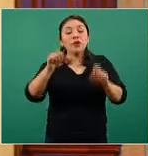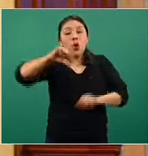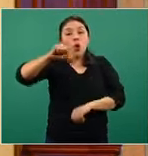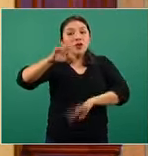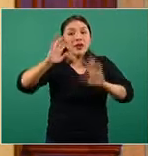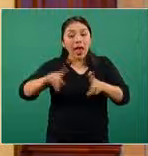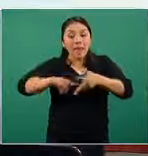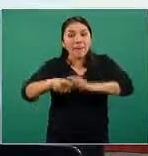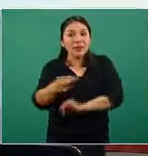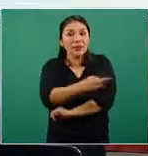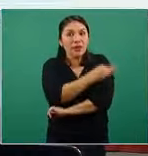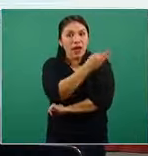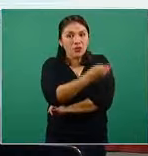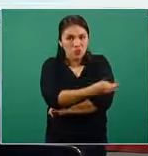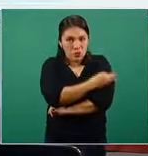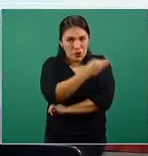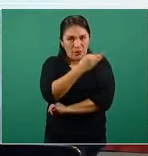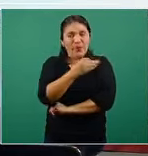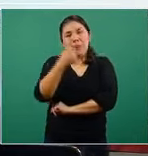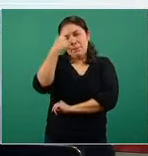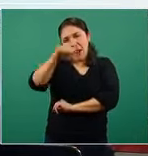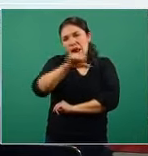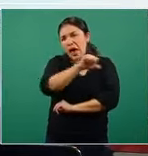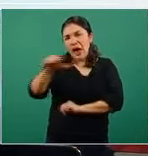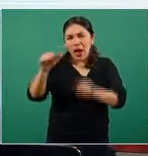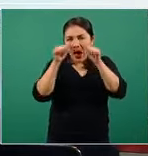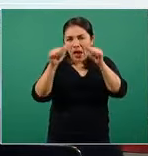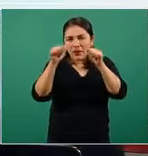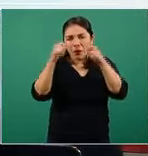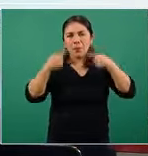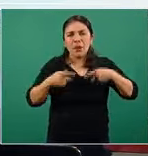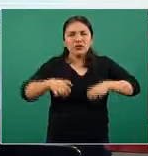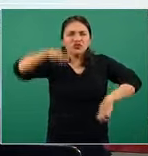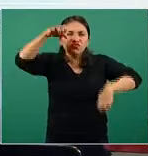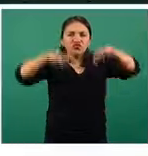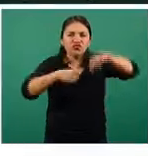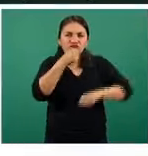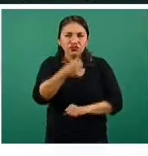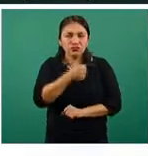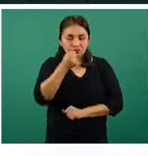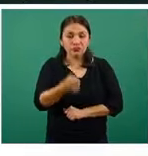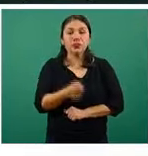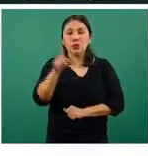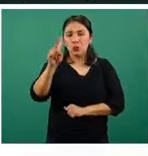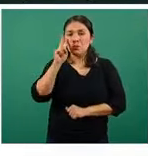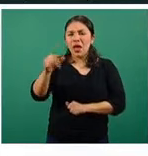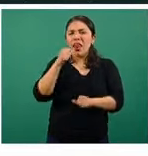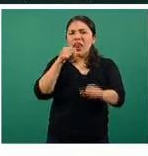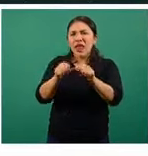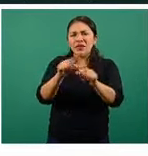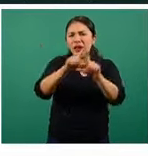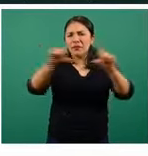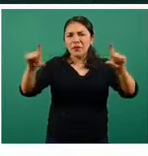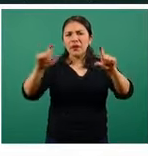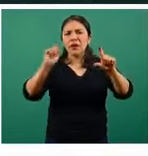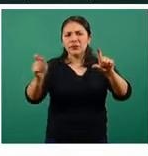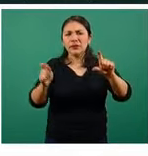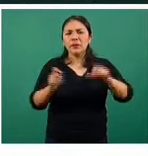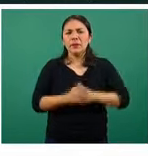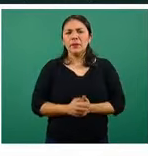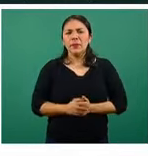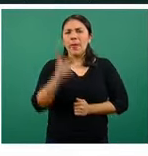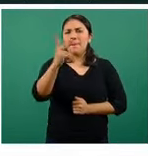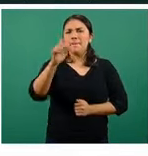de vacunación en la población de adultos mayores. Van a ver estas letras, PAM, repetidas en